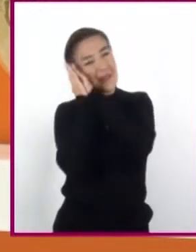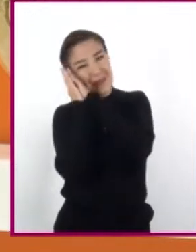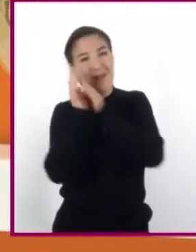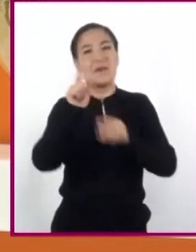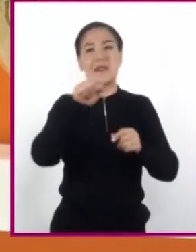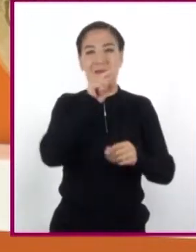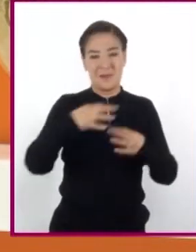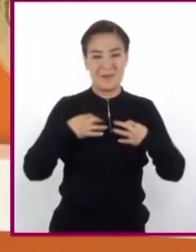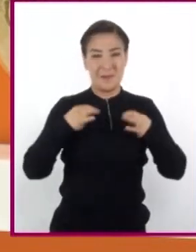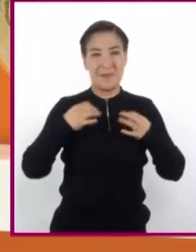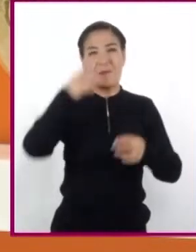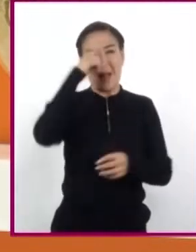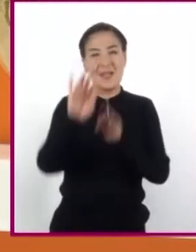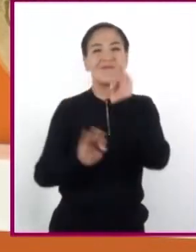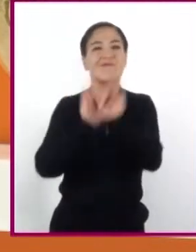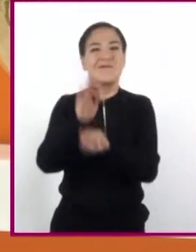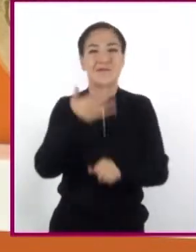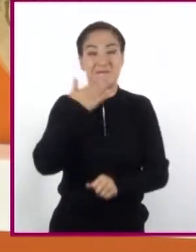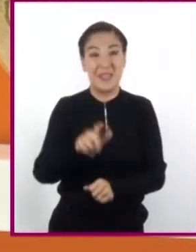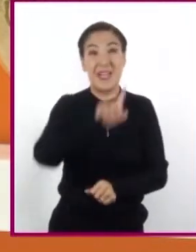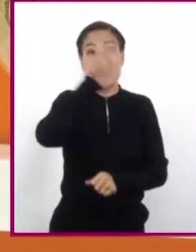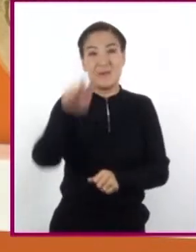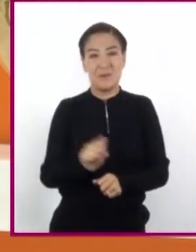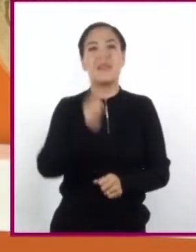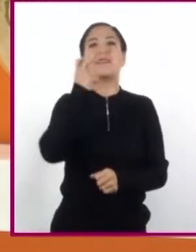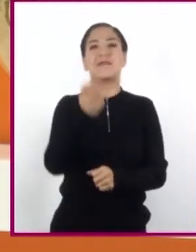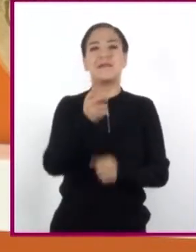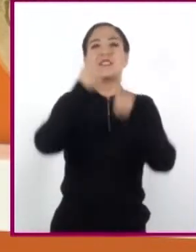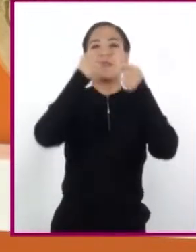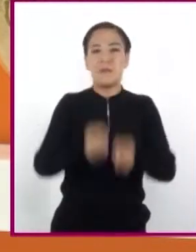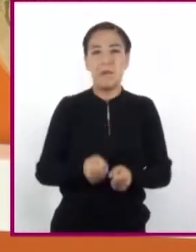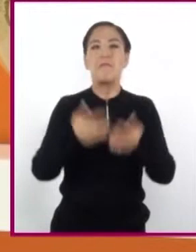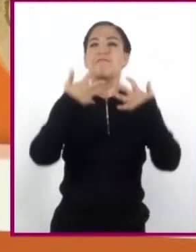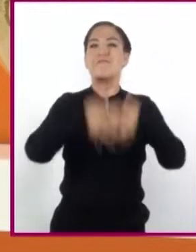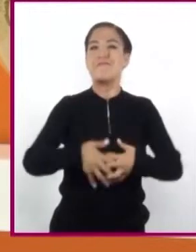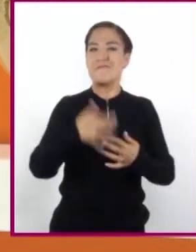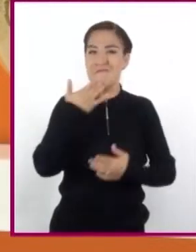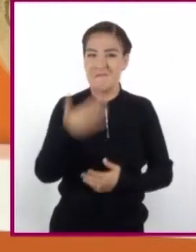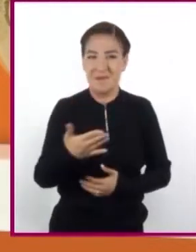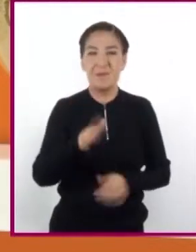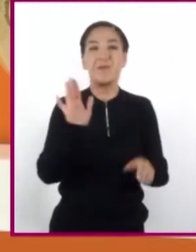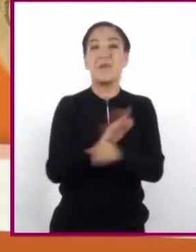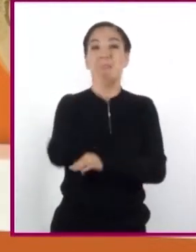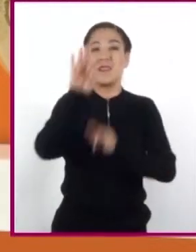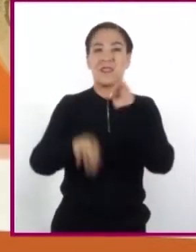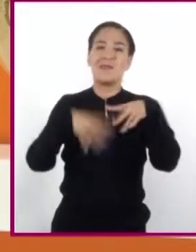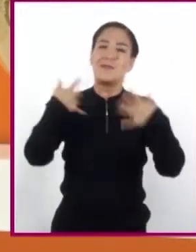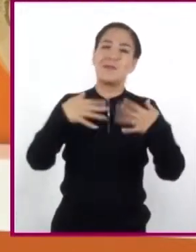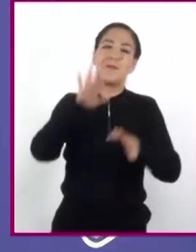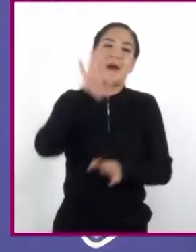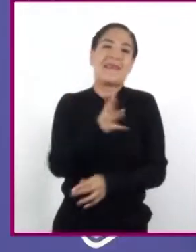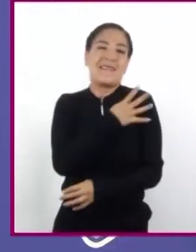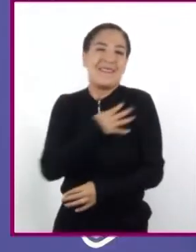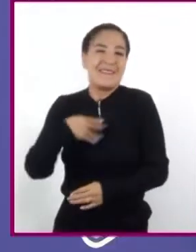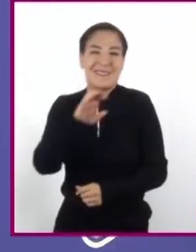que la trataran bien y que al final aseguró que funcionó porque la trataron como a una hija.